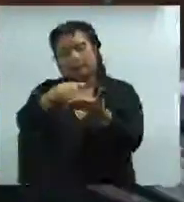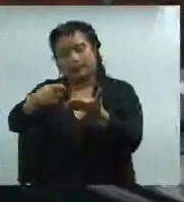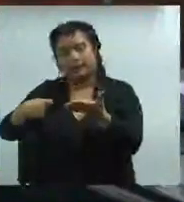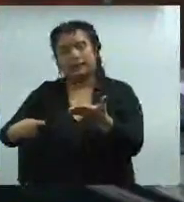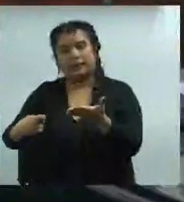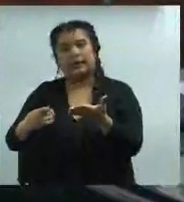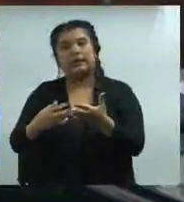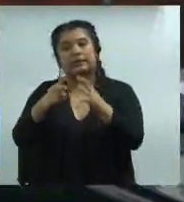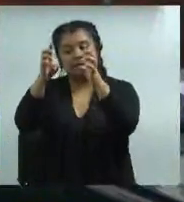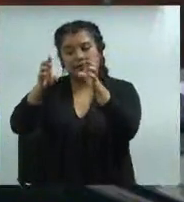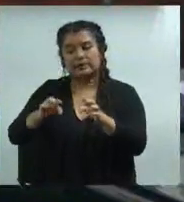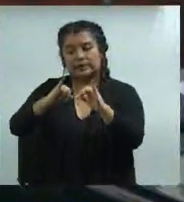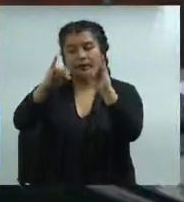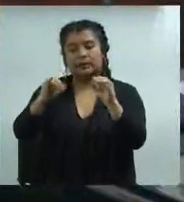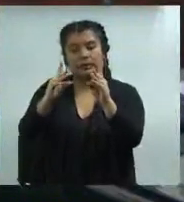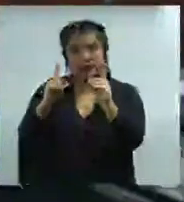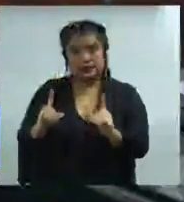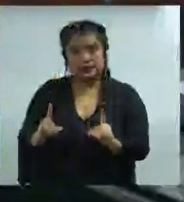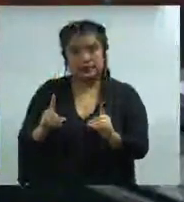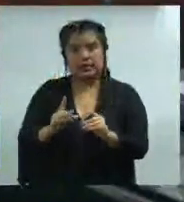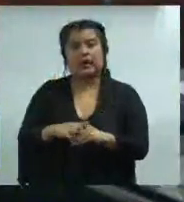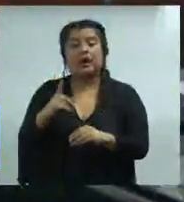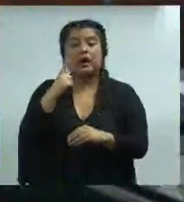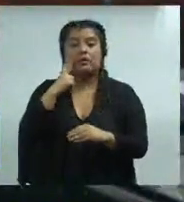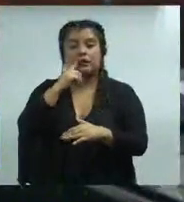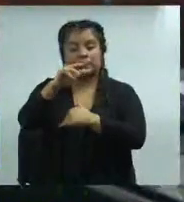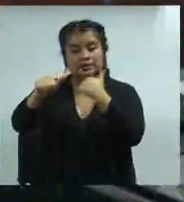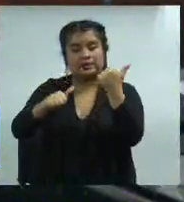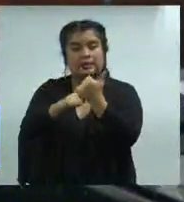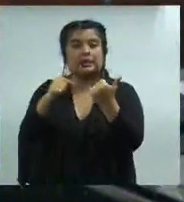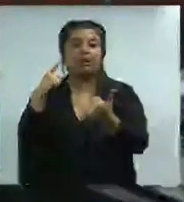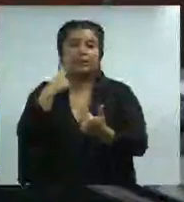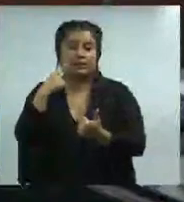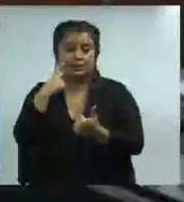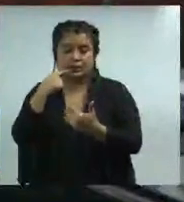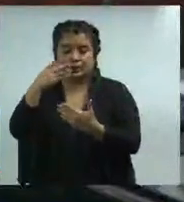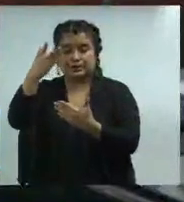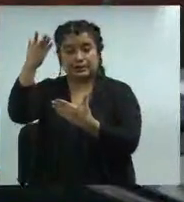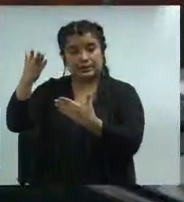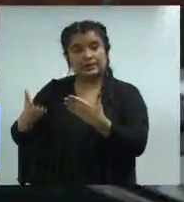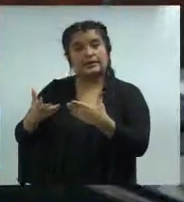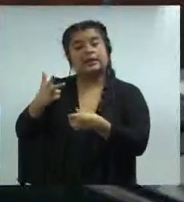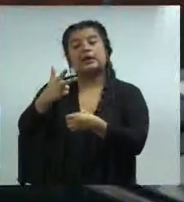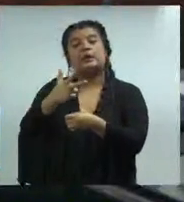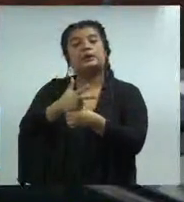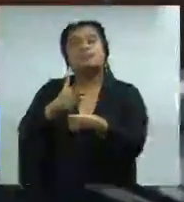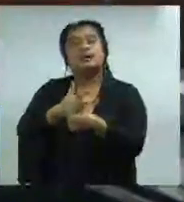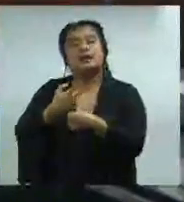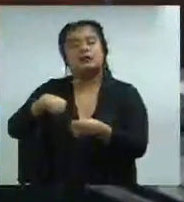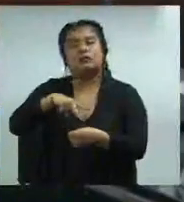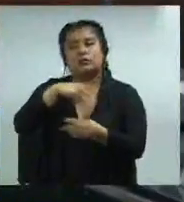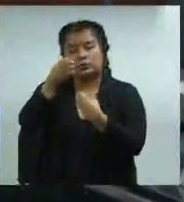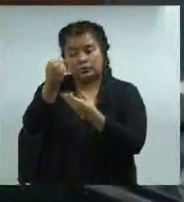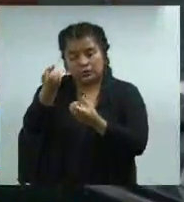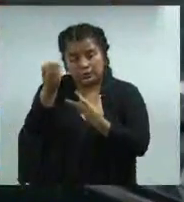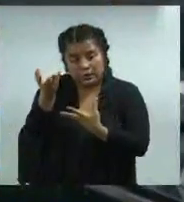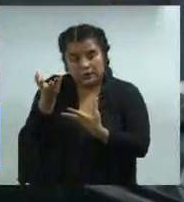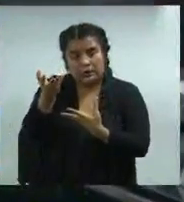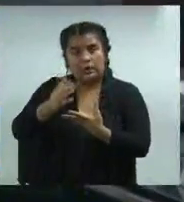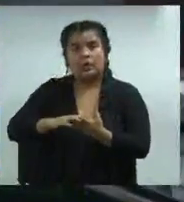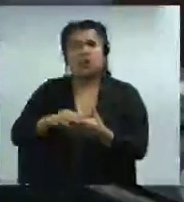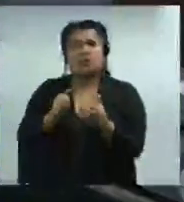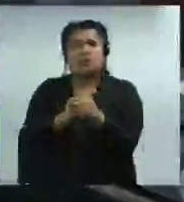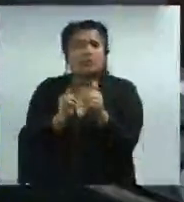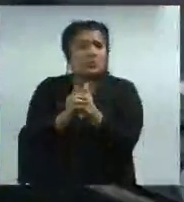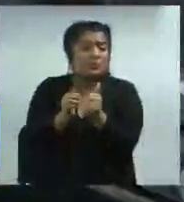integrantes de junta directiva, jefes y subjefes de bloque del Congreso de la República de Guatemala, nos dirigimos a usted con profunda